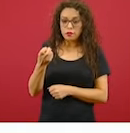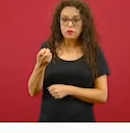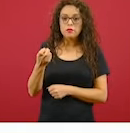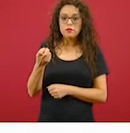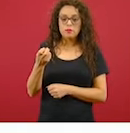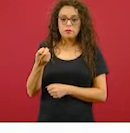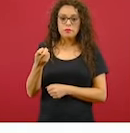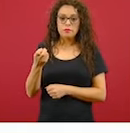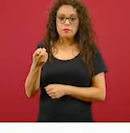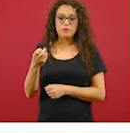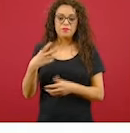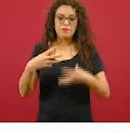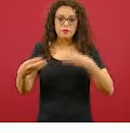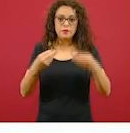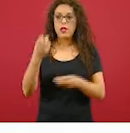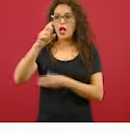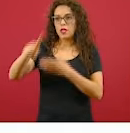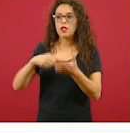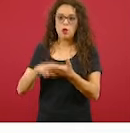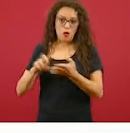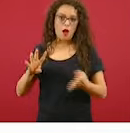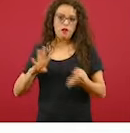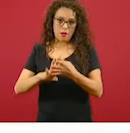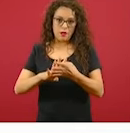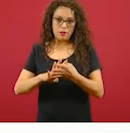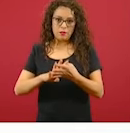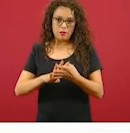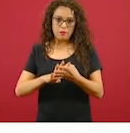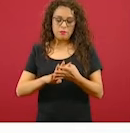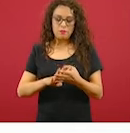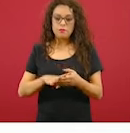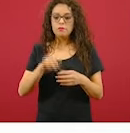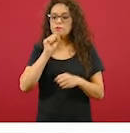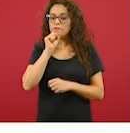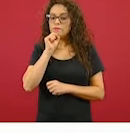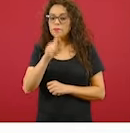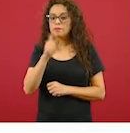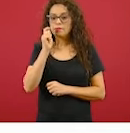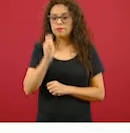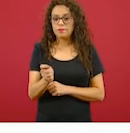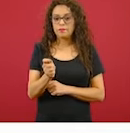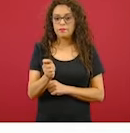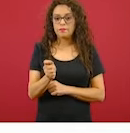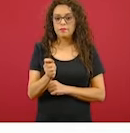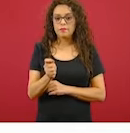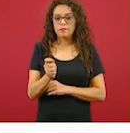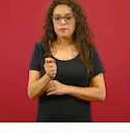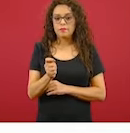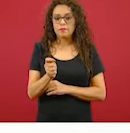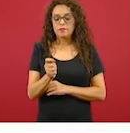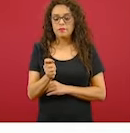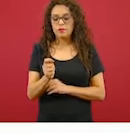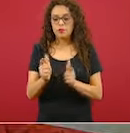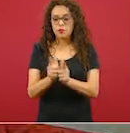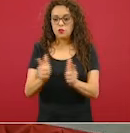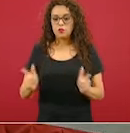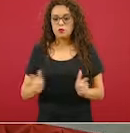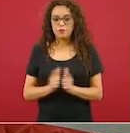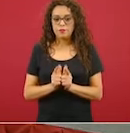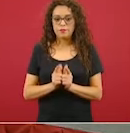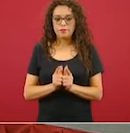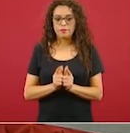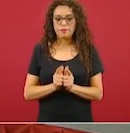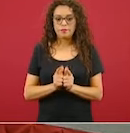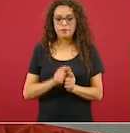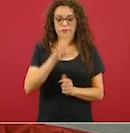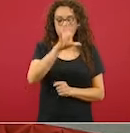este tipo de lugares, sino que también el Comando Central COVID-19, que es este grupo